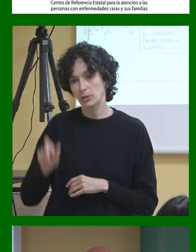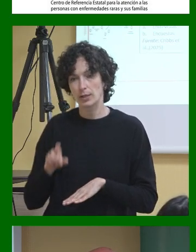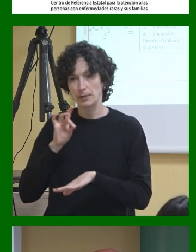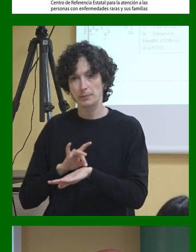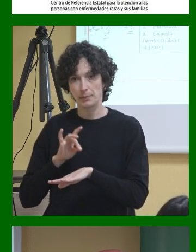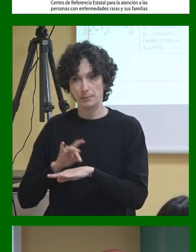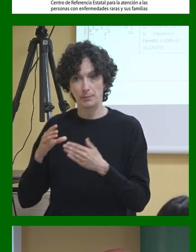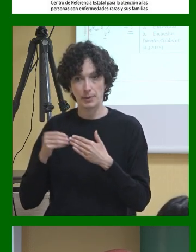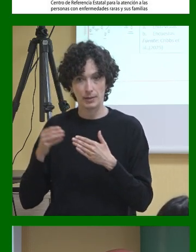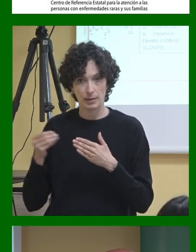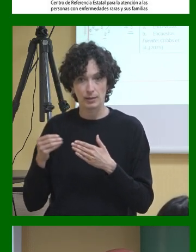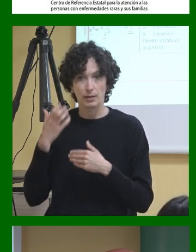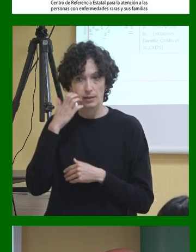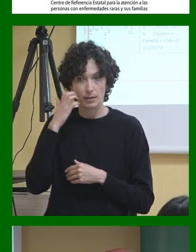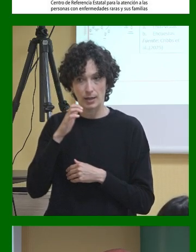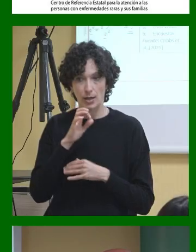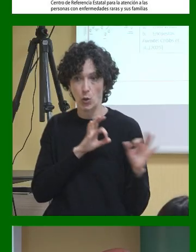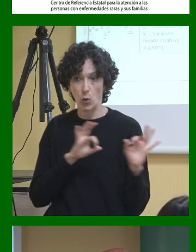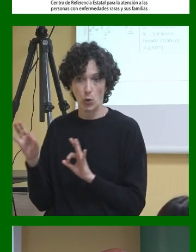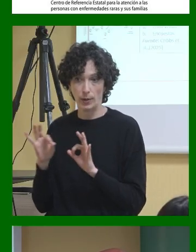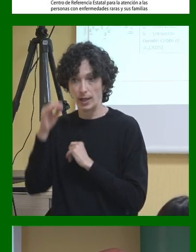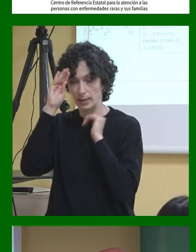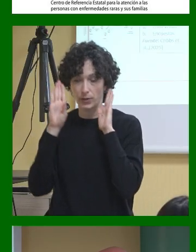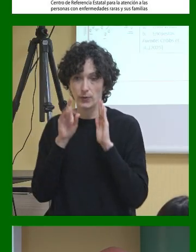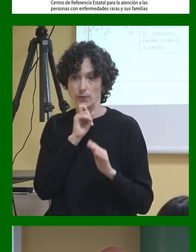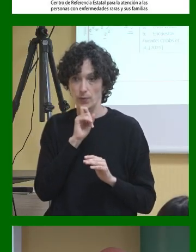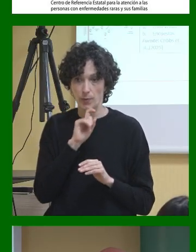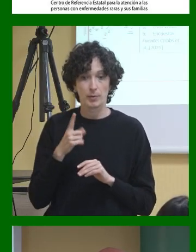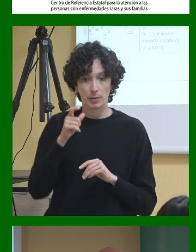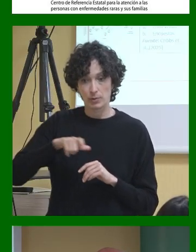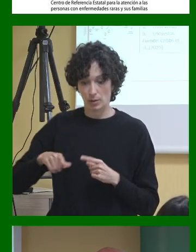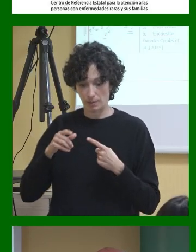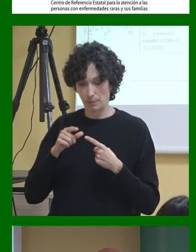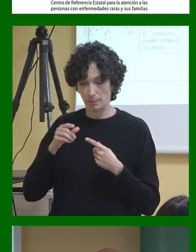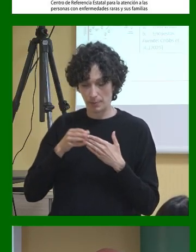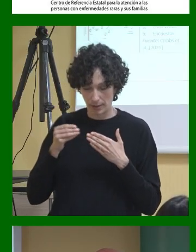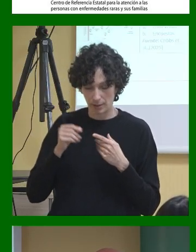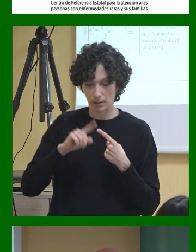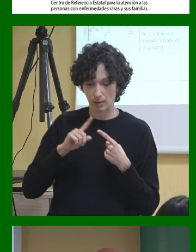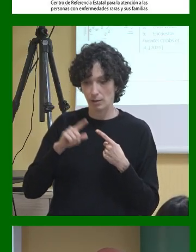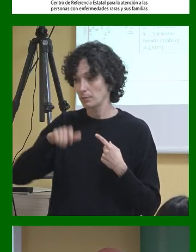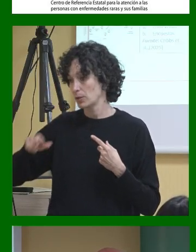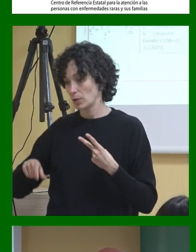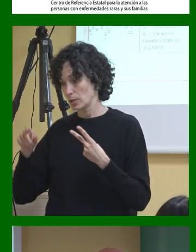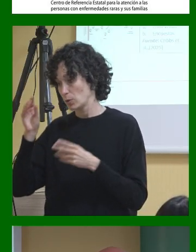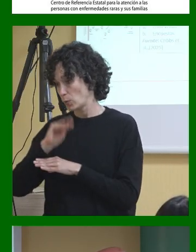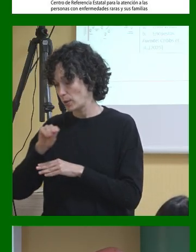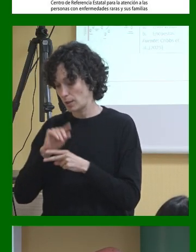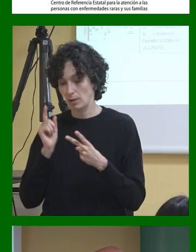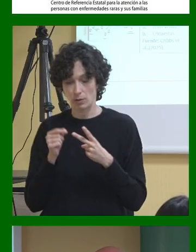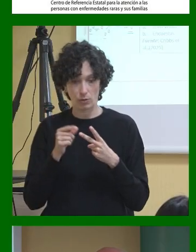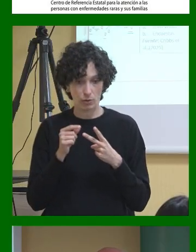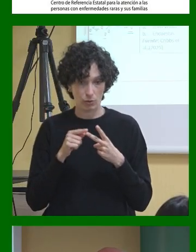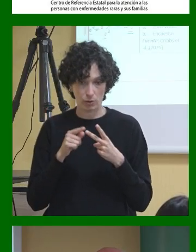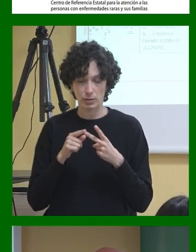con enfermedad rara es la siguiente. En primer lugar, los pacientes, en segundo lugar, los cuidadores, que quedan muy lejos de los pacientes, y en